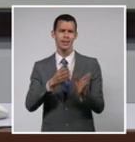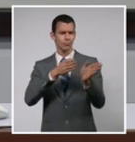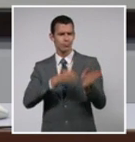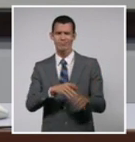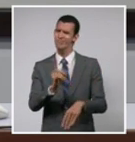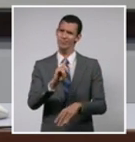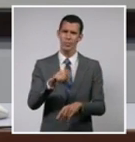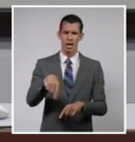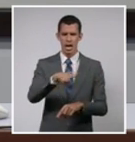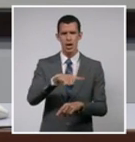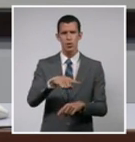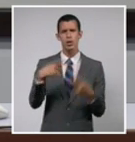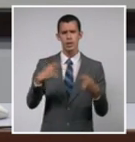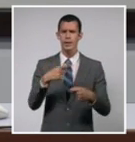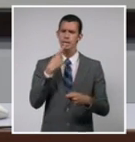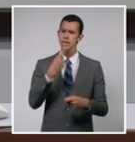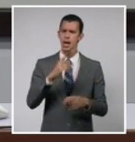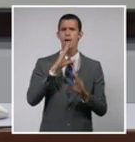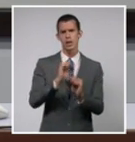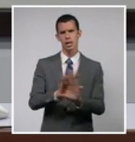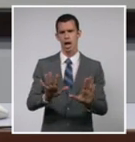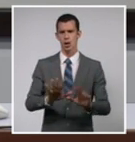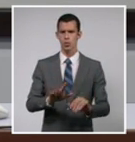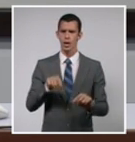Aquí estamos tratando con las vidas humanas.